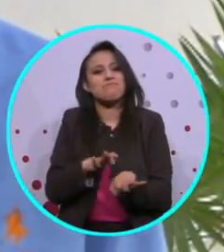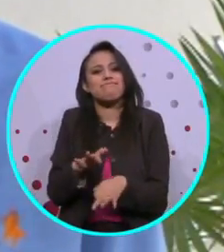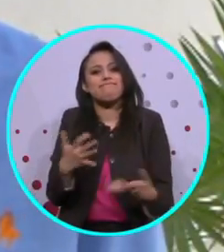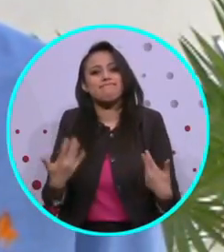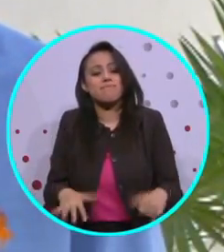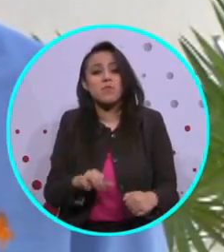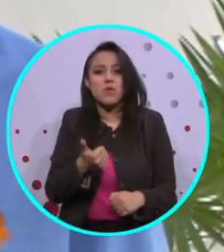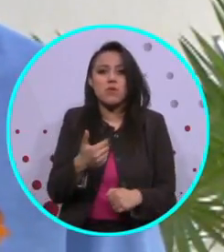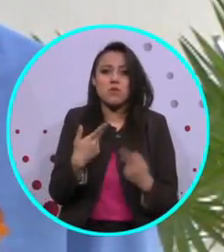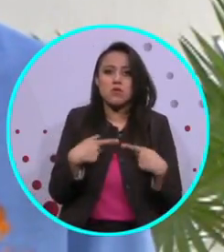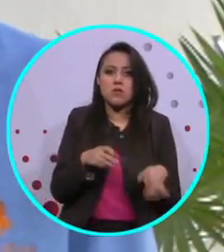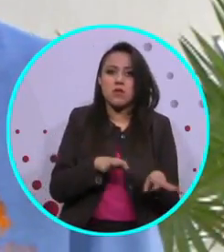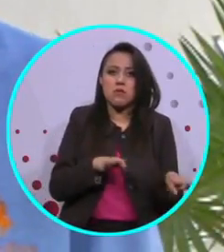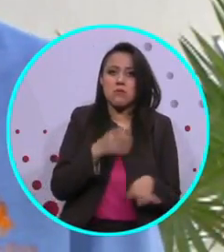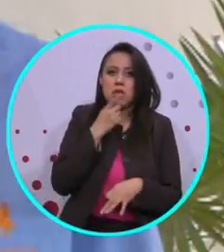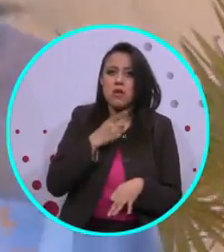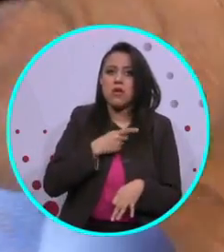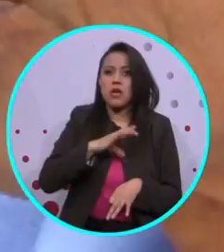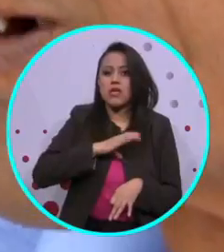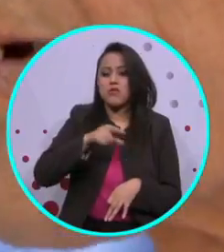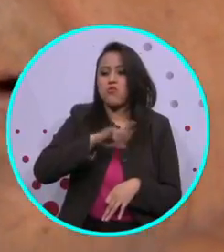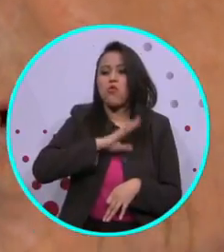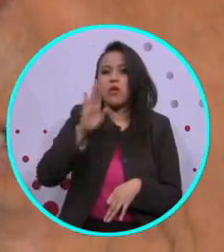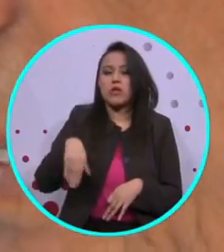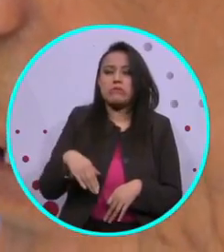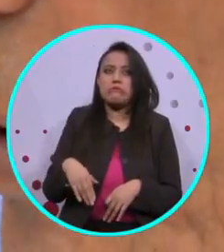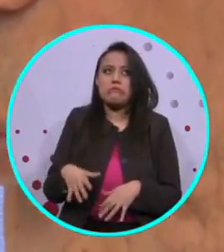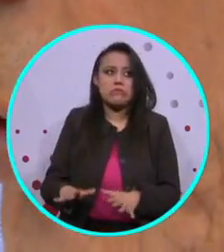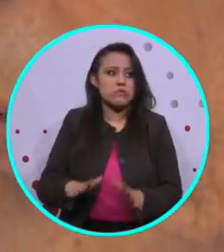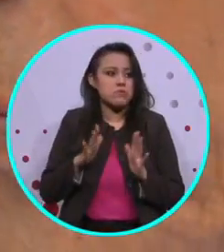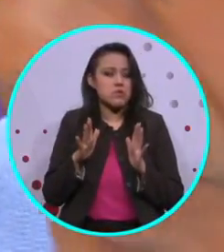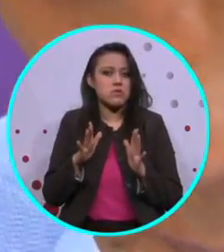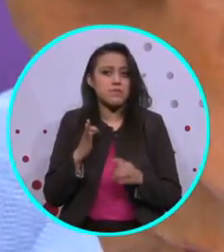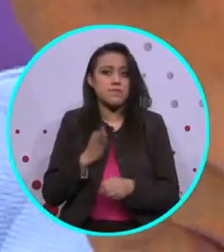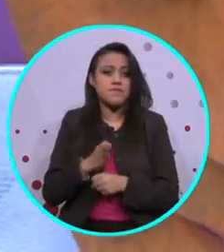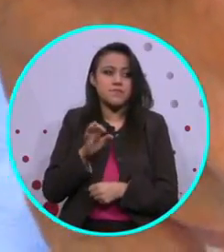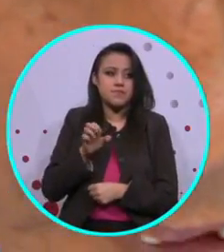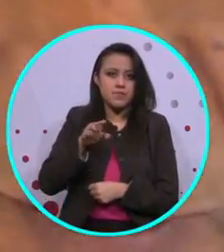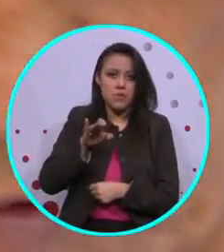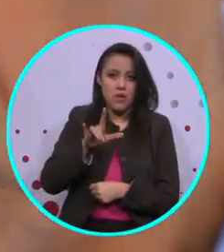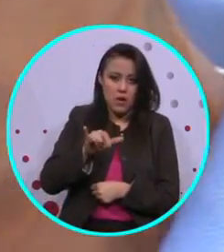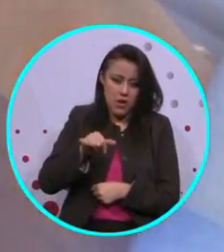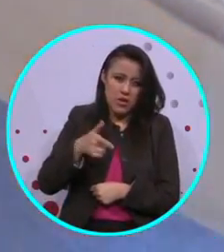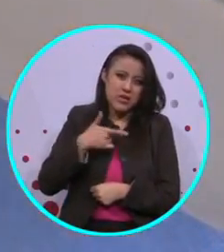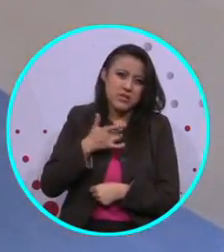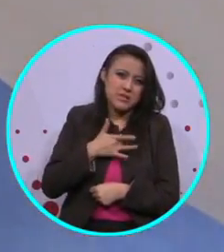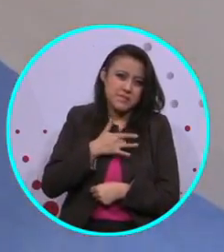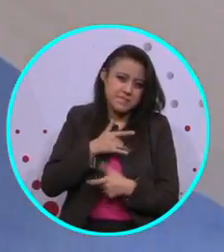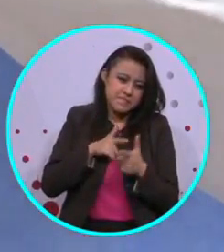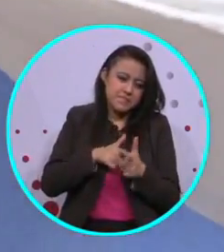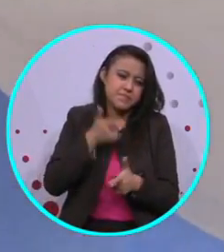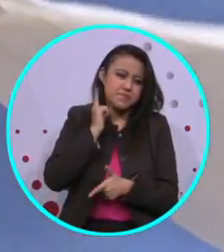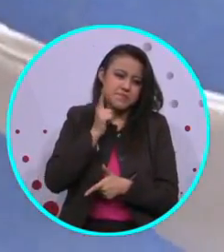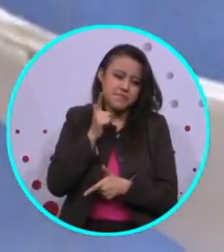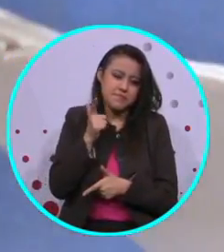se espantó porque con el cáncer dice que me voy a morir. Hoy el señor Emilio aún conserva la esperanza de que la